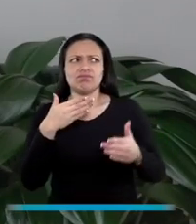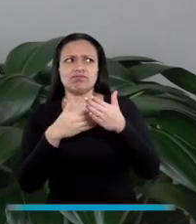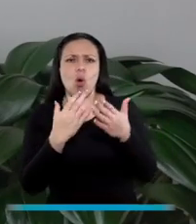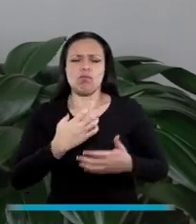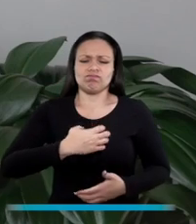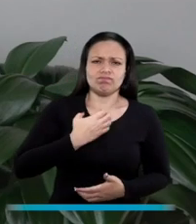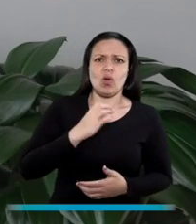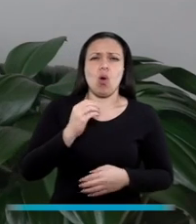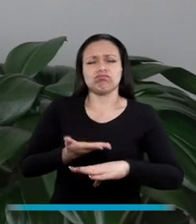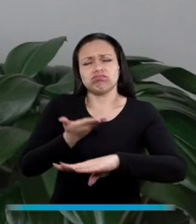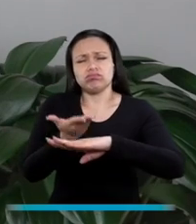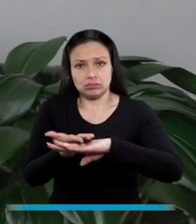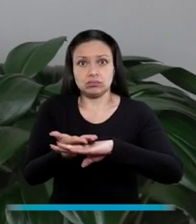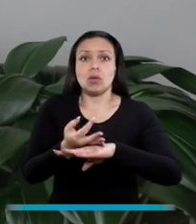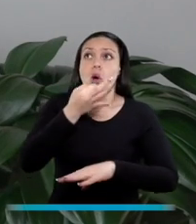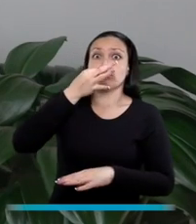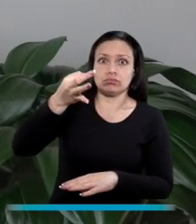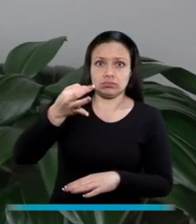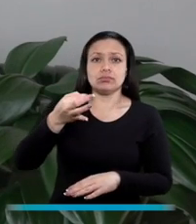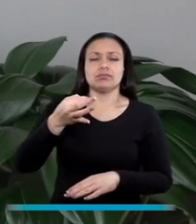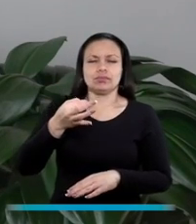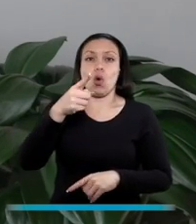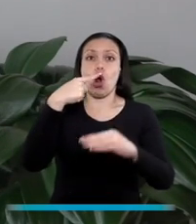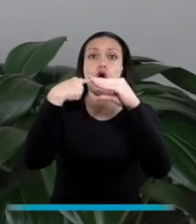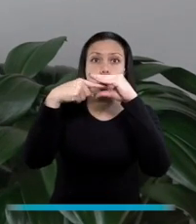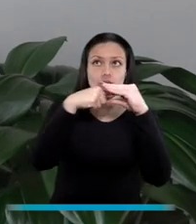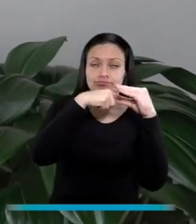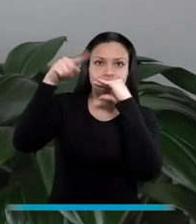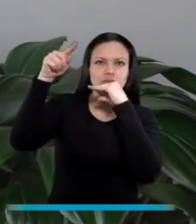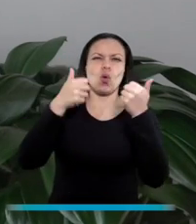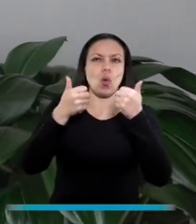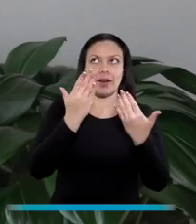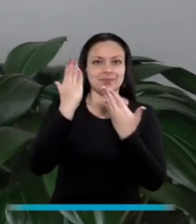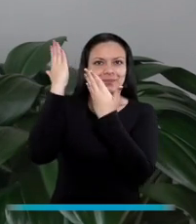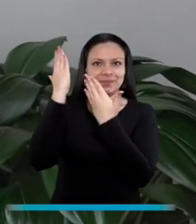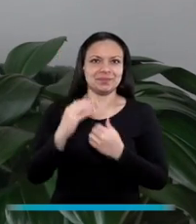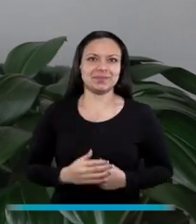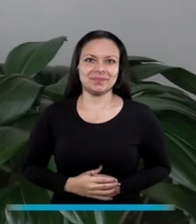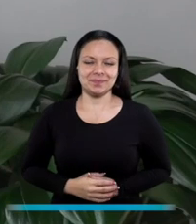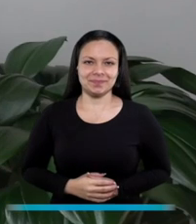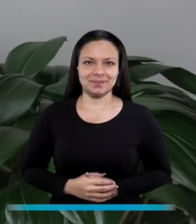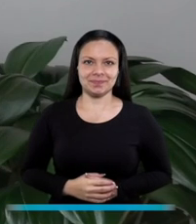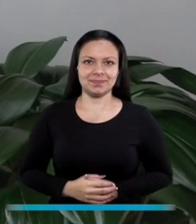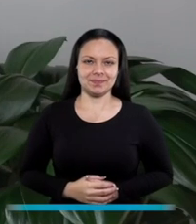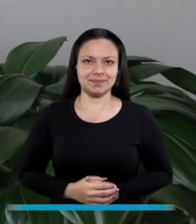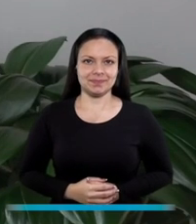petición, queja, reclamo, solicitud o denuncia, pueden escribir al siguiente correo electrónico: